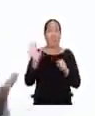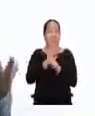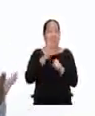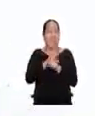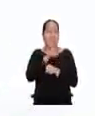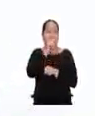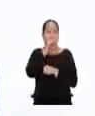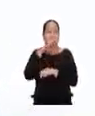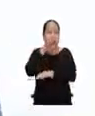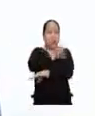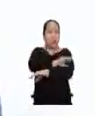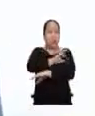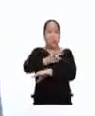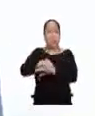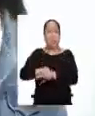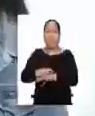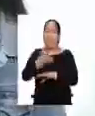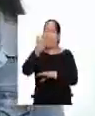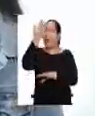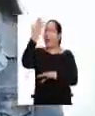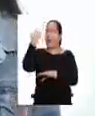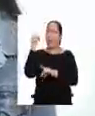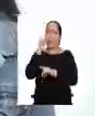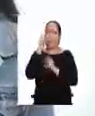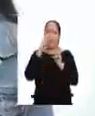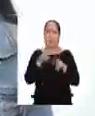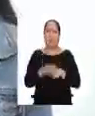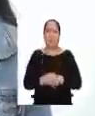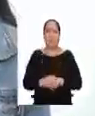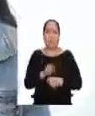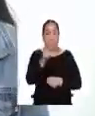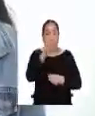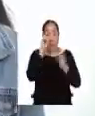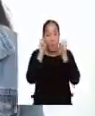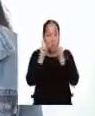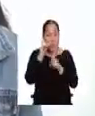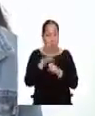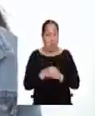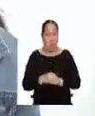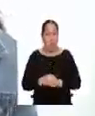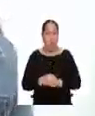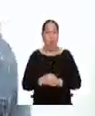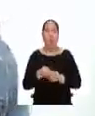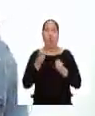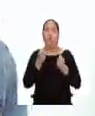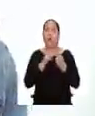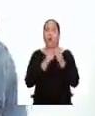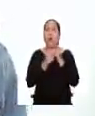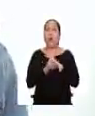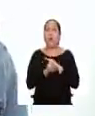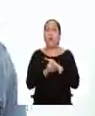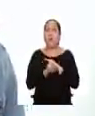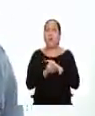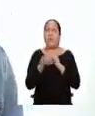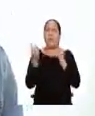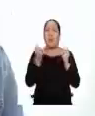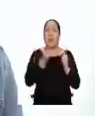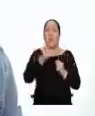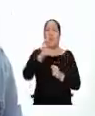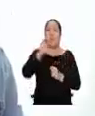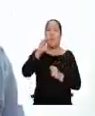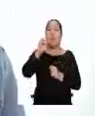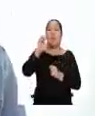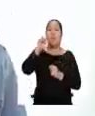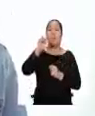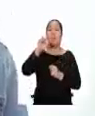aves, como hace mucho no se veía. ¿Te has preguntado cuán susceptibles son los ecosistemas a las acciones que